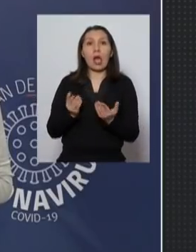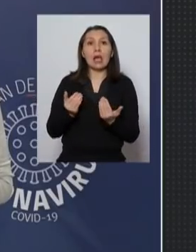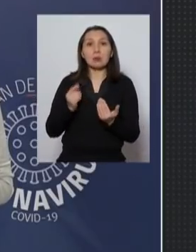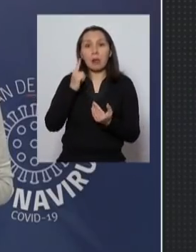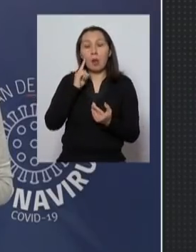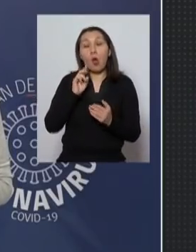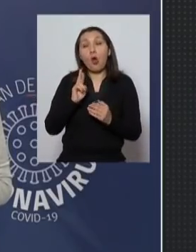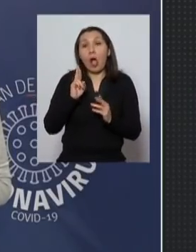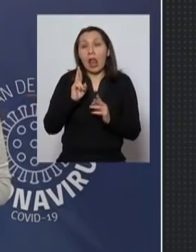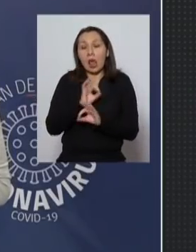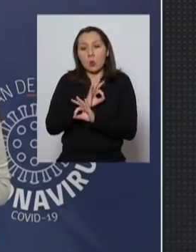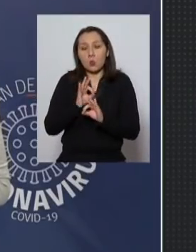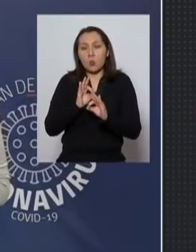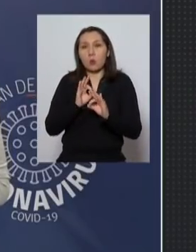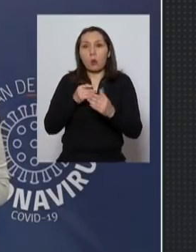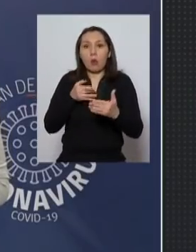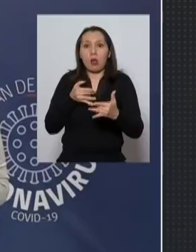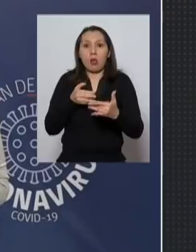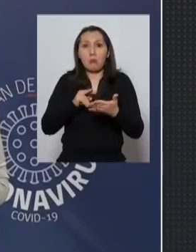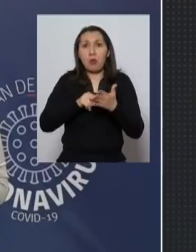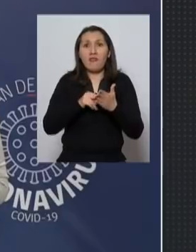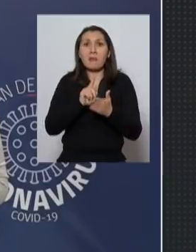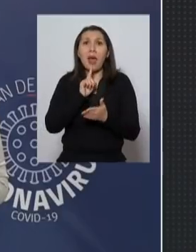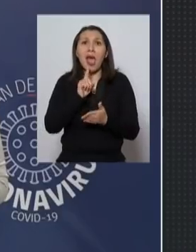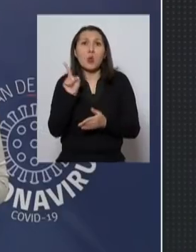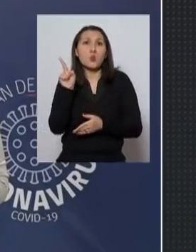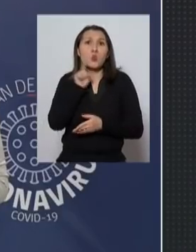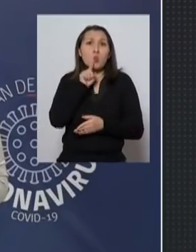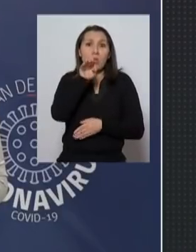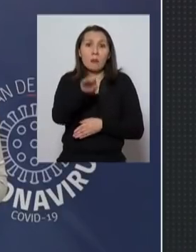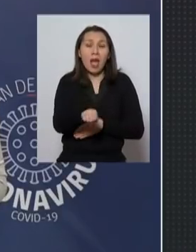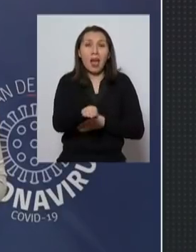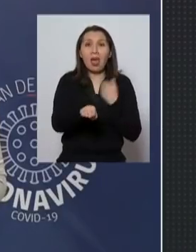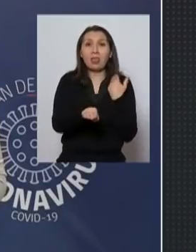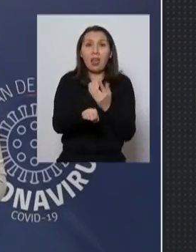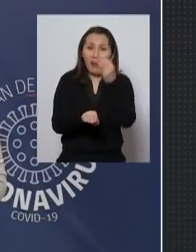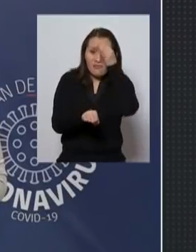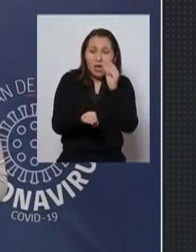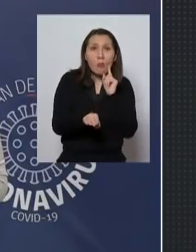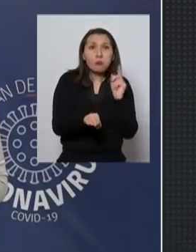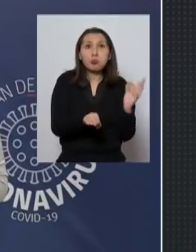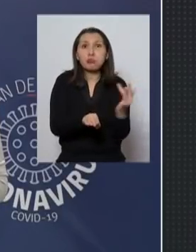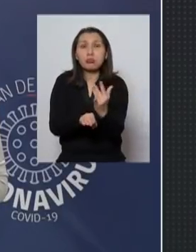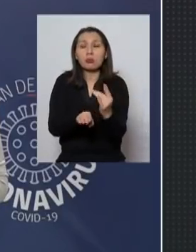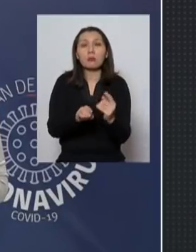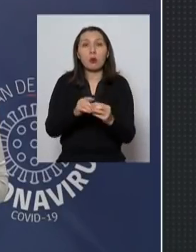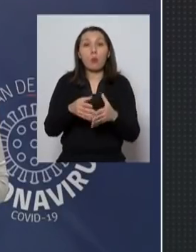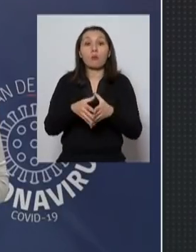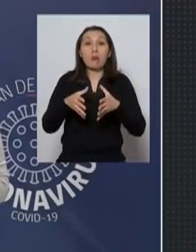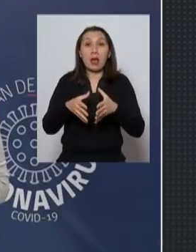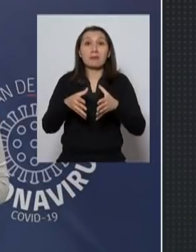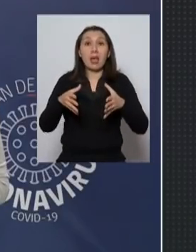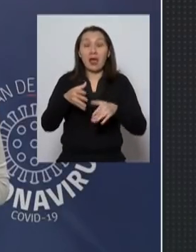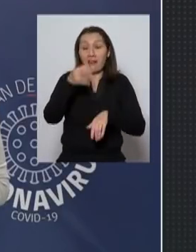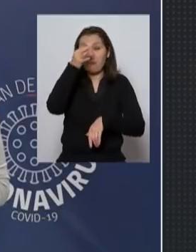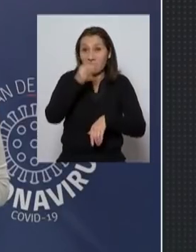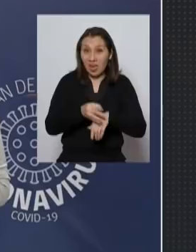esperamos enfrentarnos a ese dilema, porque a la vez que está ocurriendo un aumento de